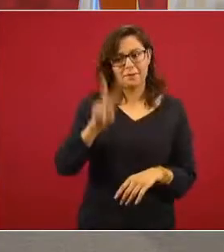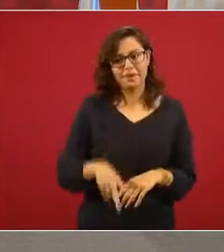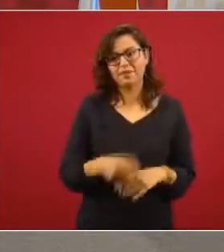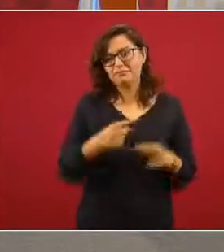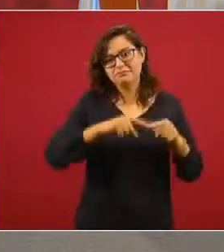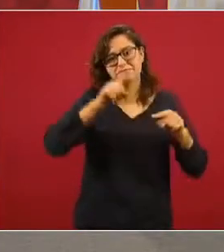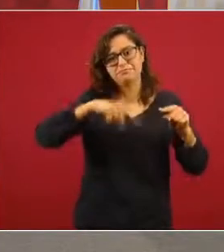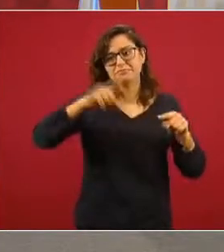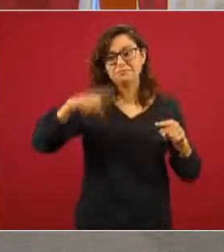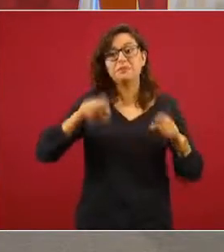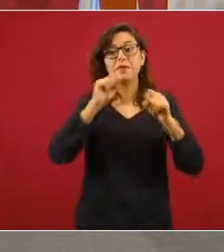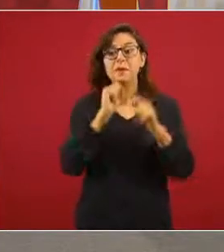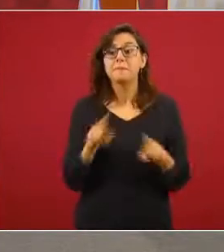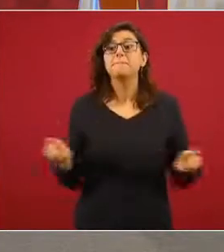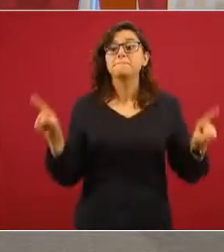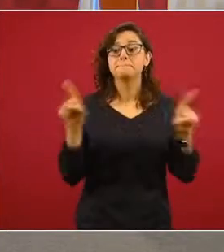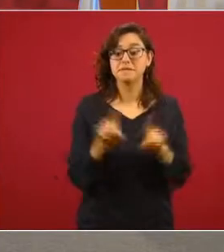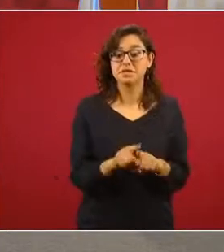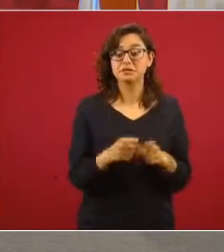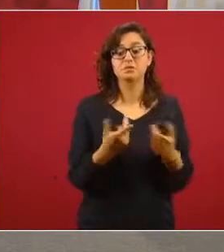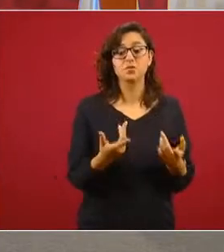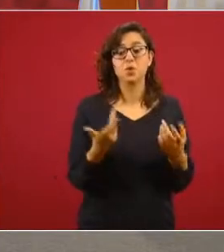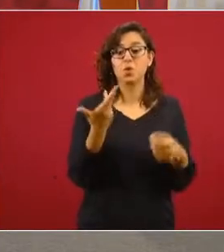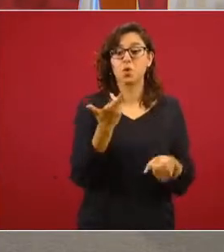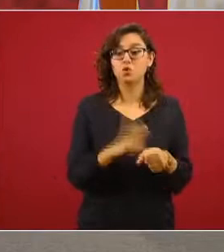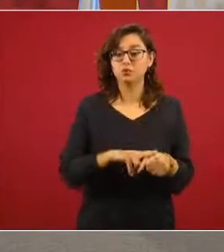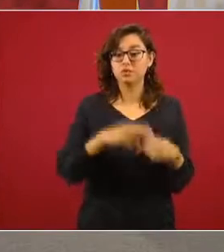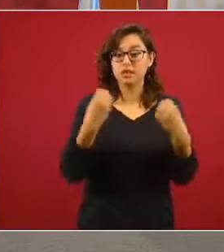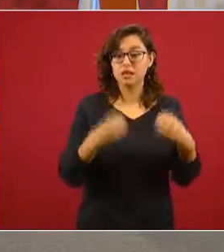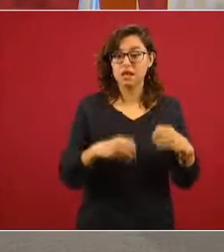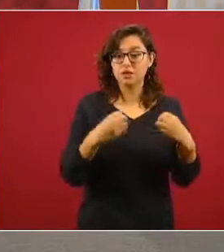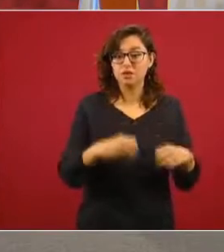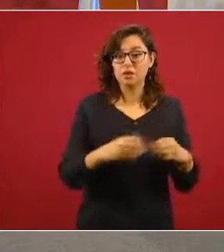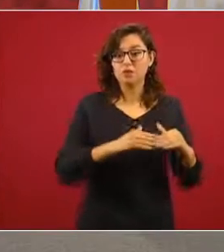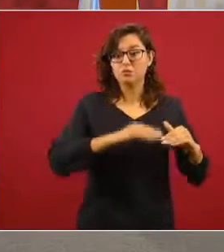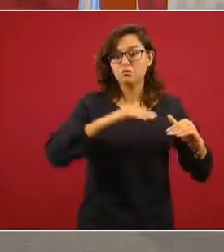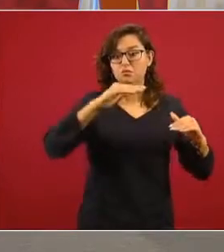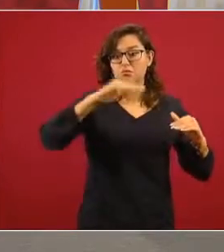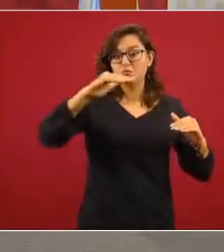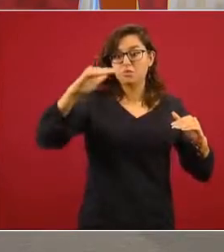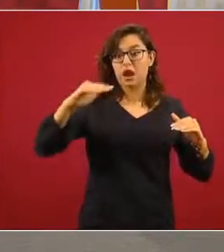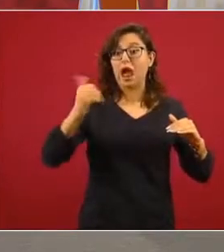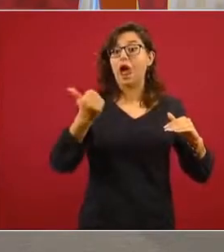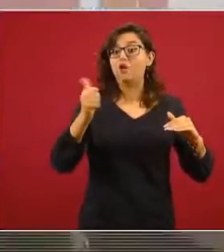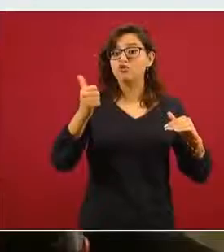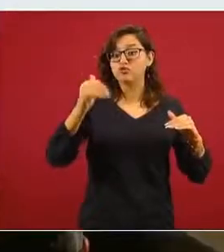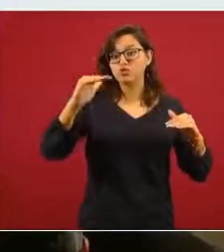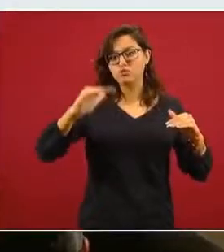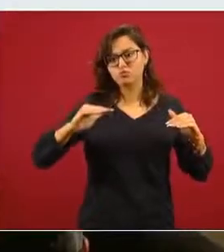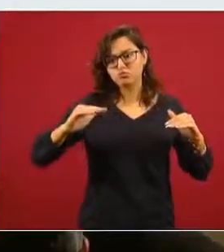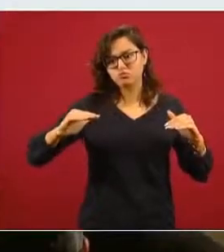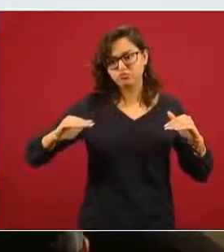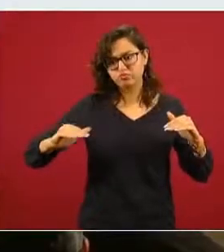seguido ascendiendo hasta la primera semana de agosto, donde ya entró en un periodo de estabilidad